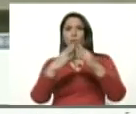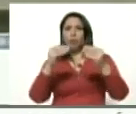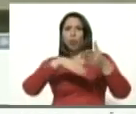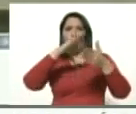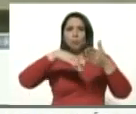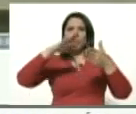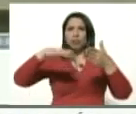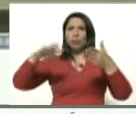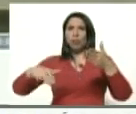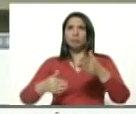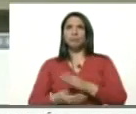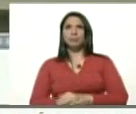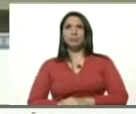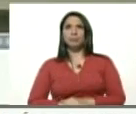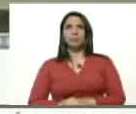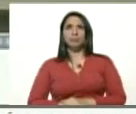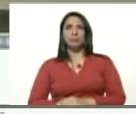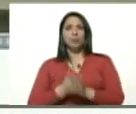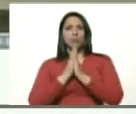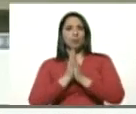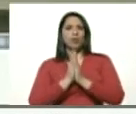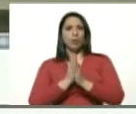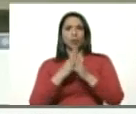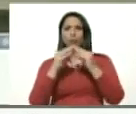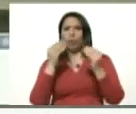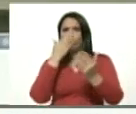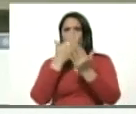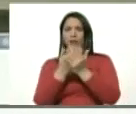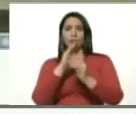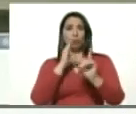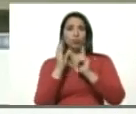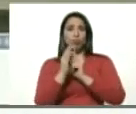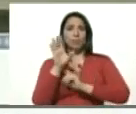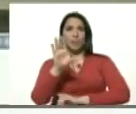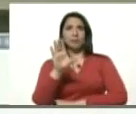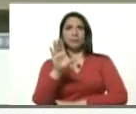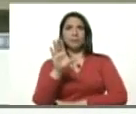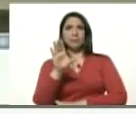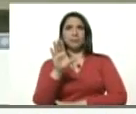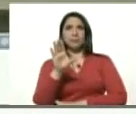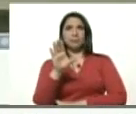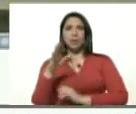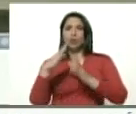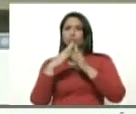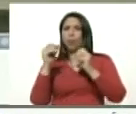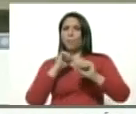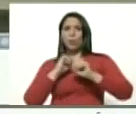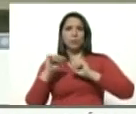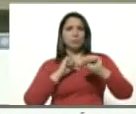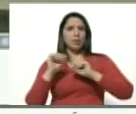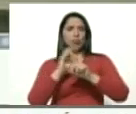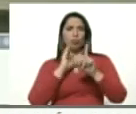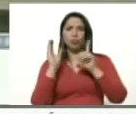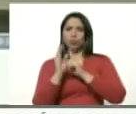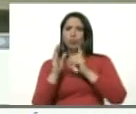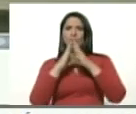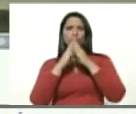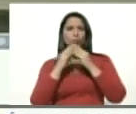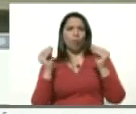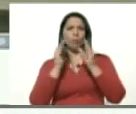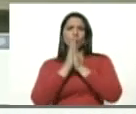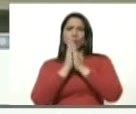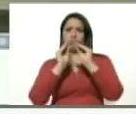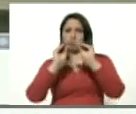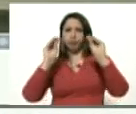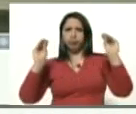muralistas, todos los frentes culturales del país, a todos los movimientos de cultura, a todos.